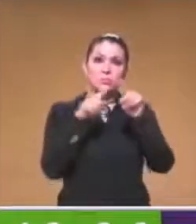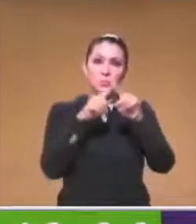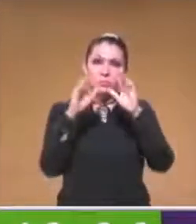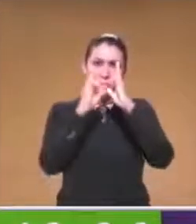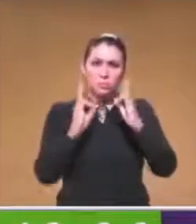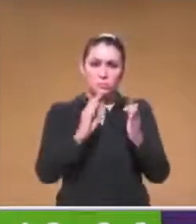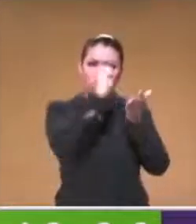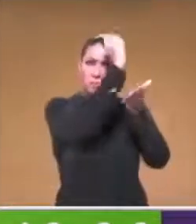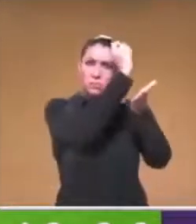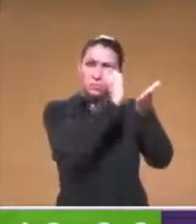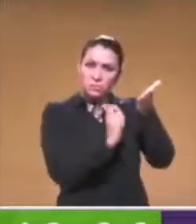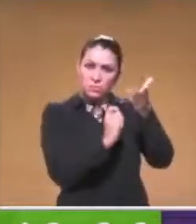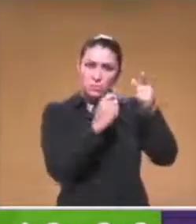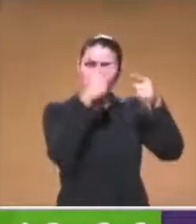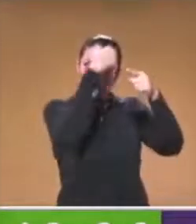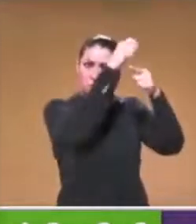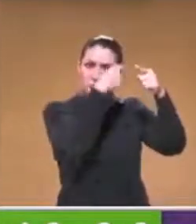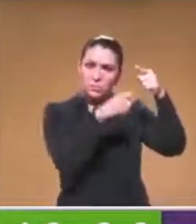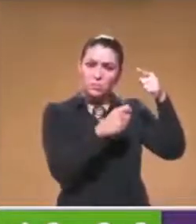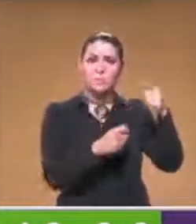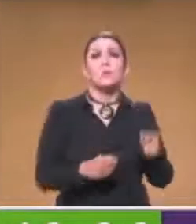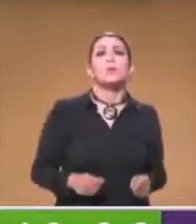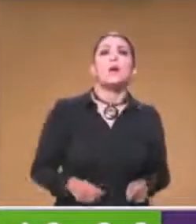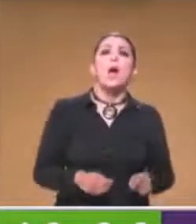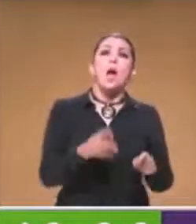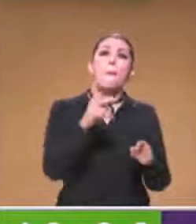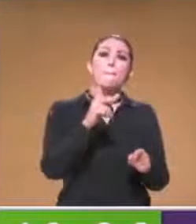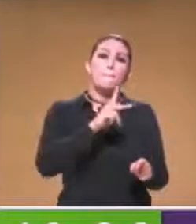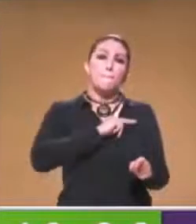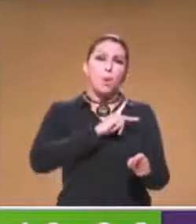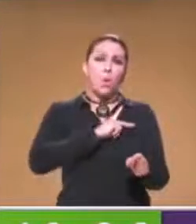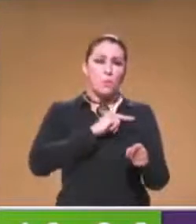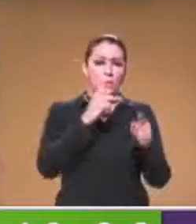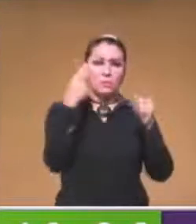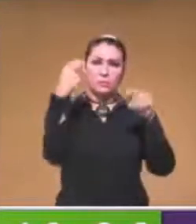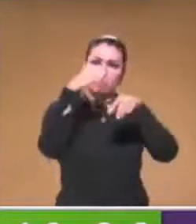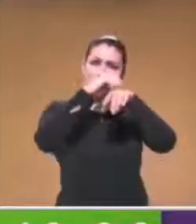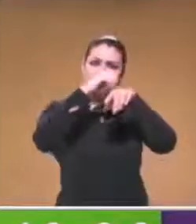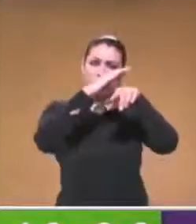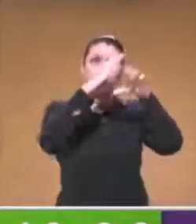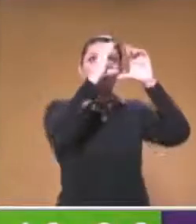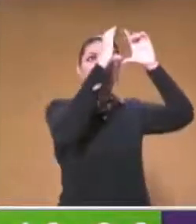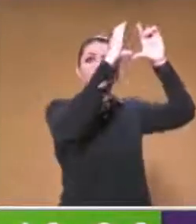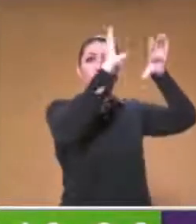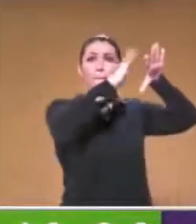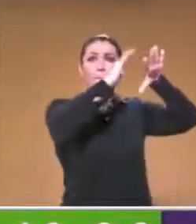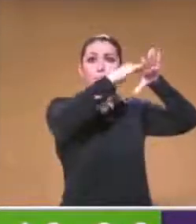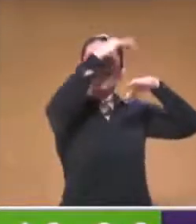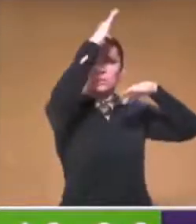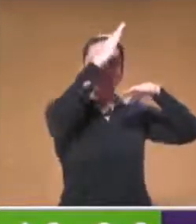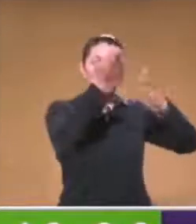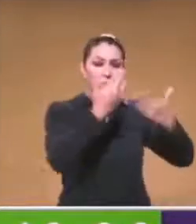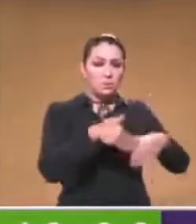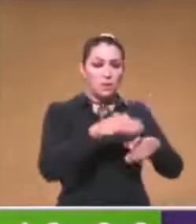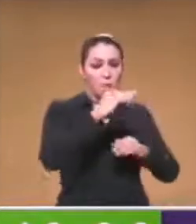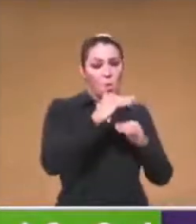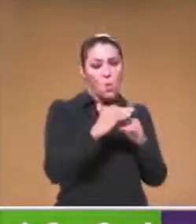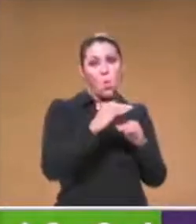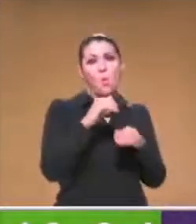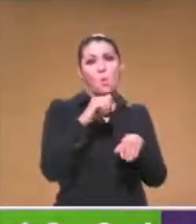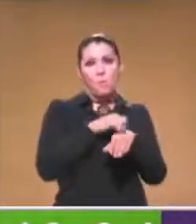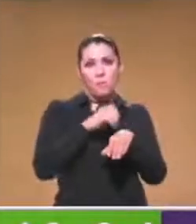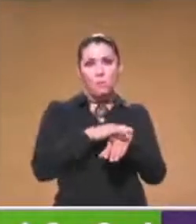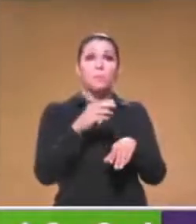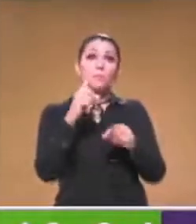Tenemos las fracciones propias, que son aquellas en donde el numerador es menor al denominador, y tenemos las impropias, que es a